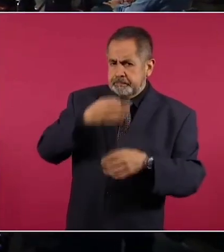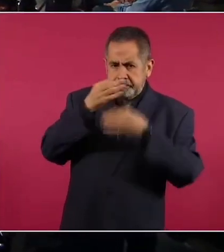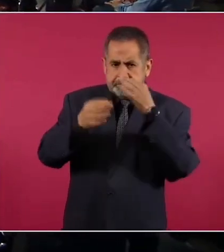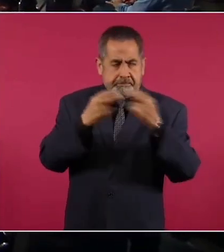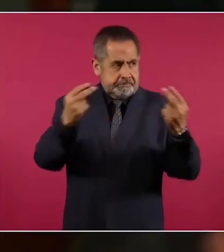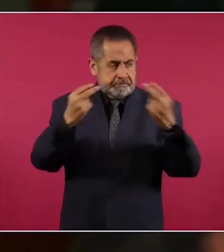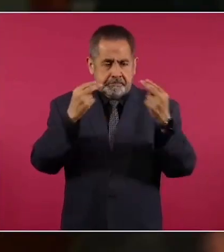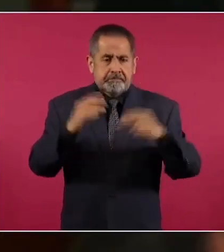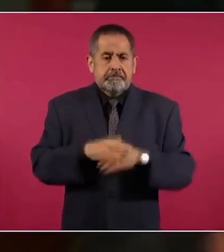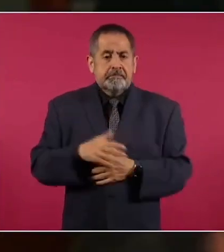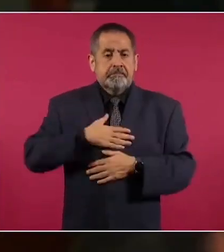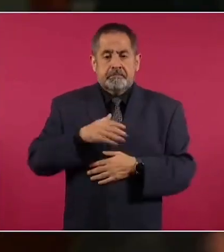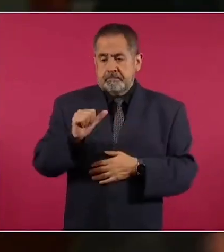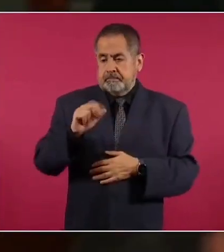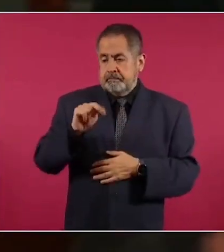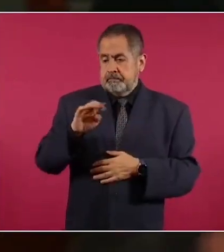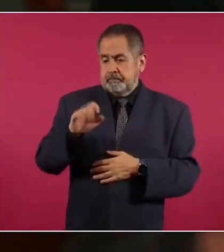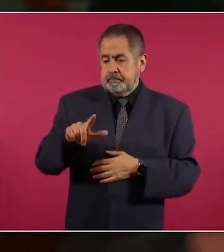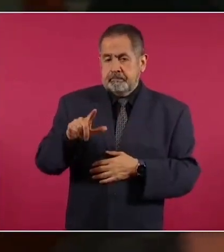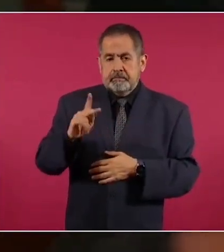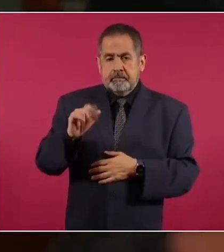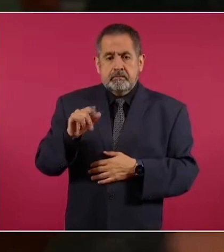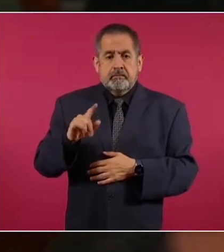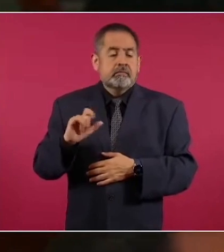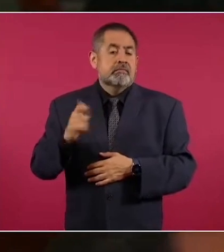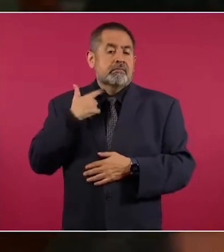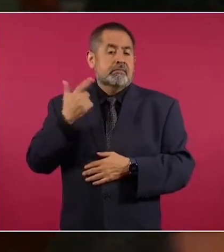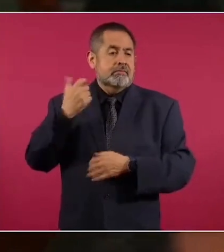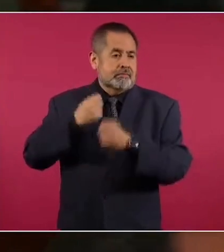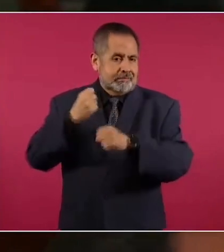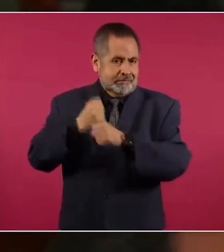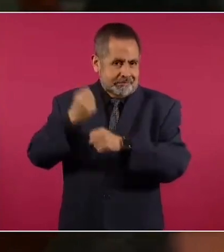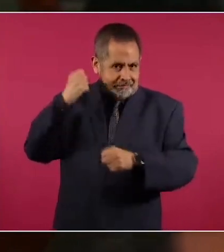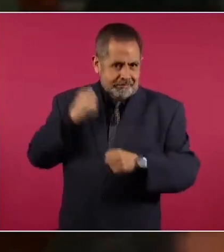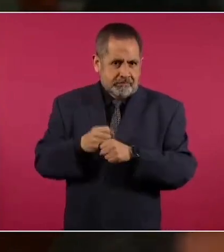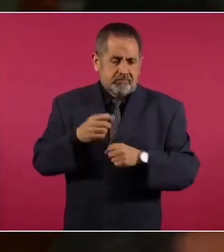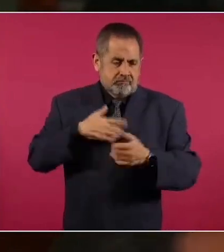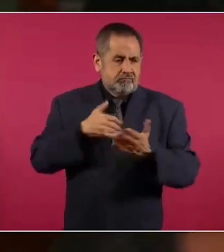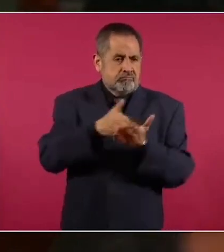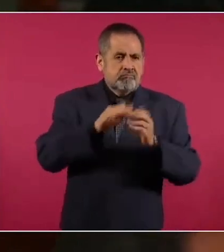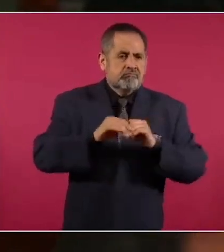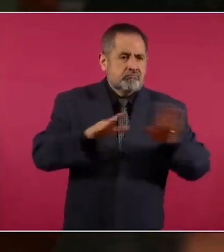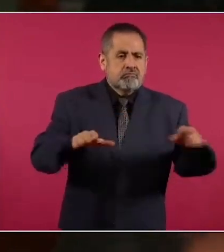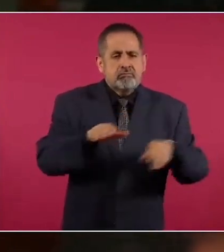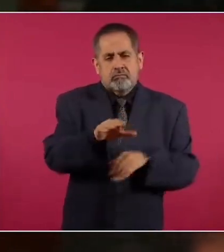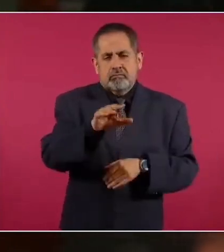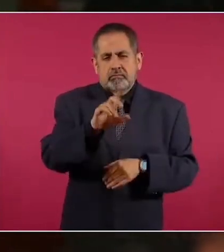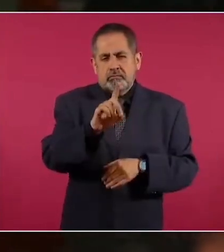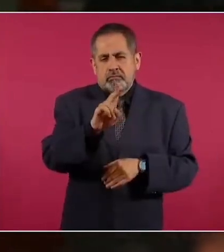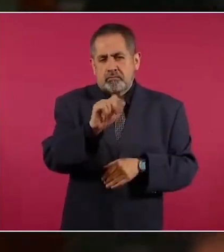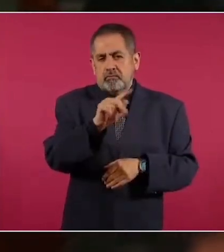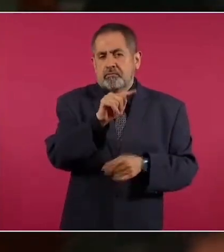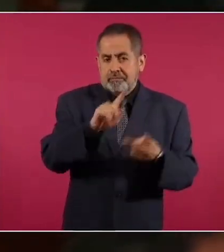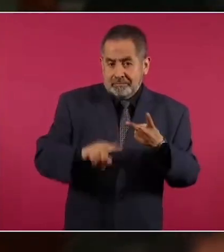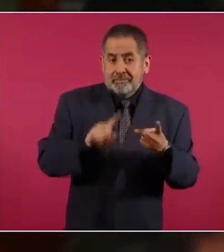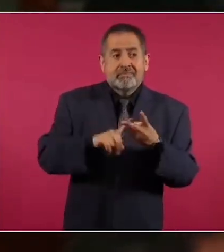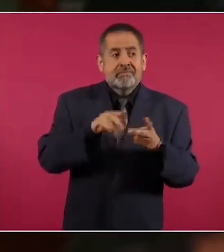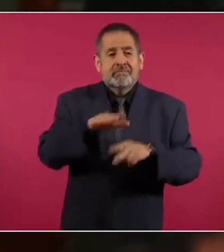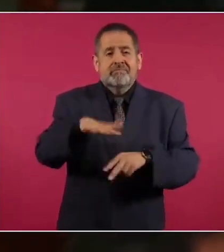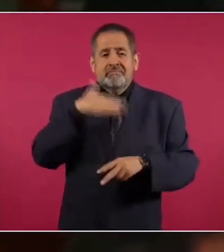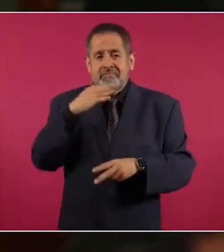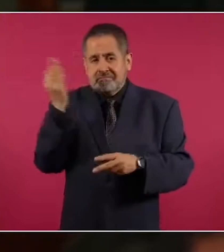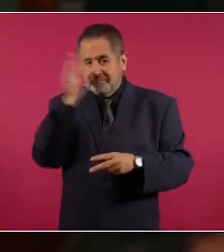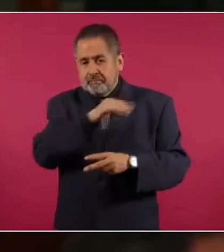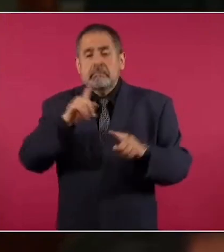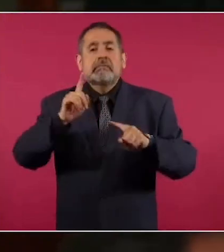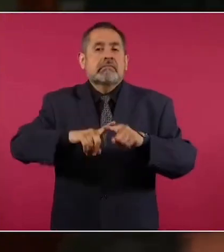nos estén viendo, en Animal Político publicamos el sexenio pasado la estafa maestra y las empresas fantasma de Duarte, para que reconozcan qué